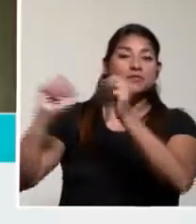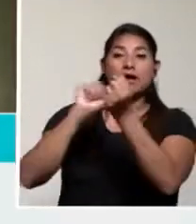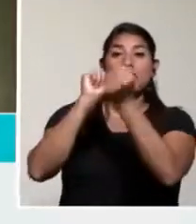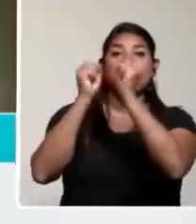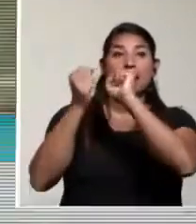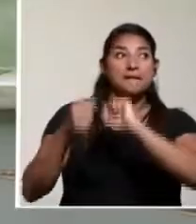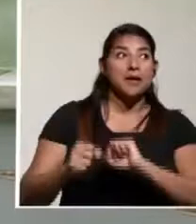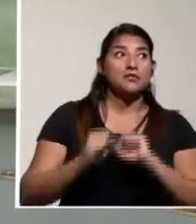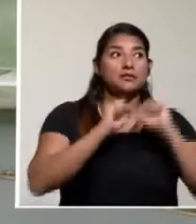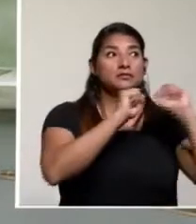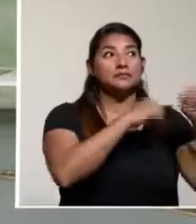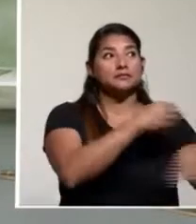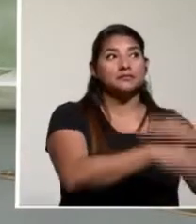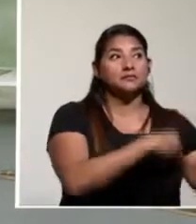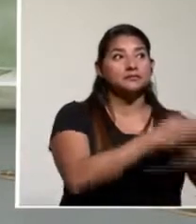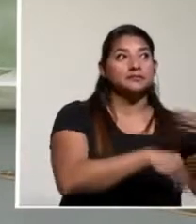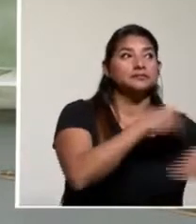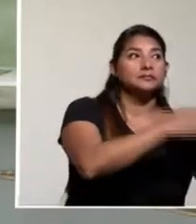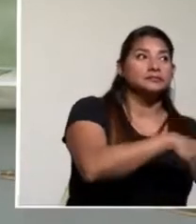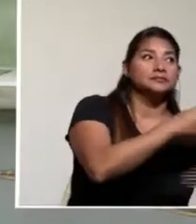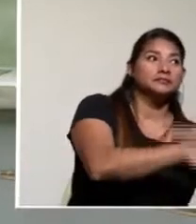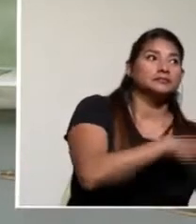cambio, ruedo,